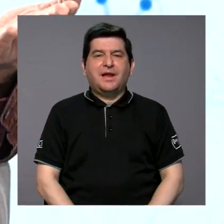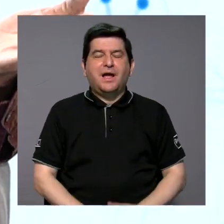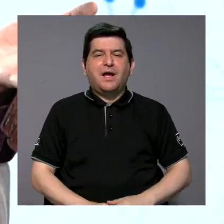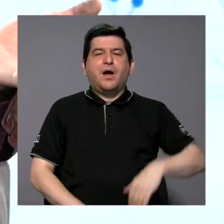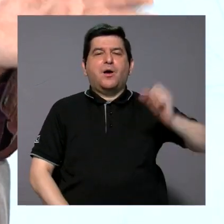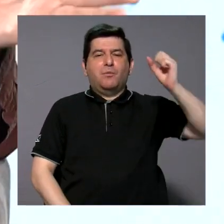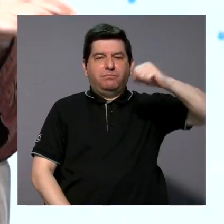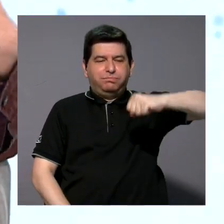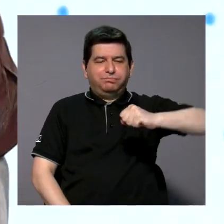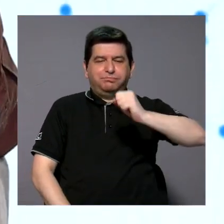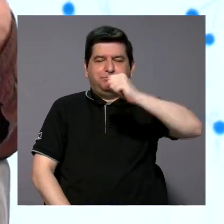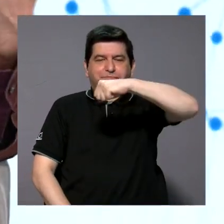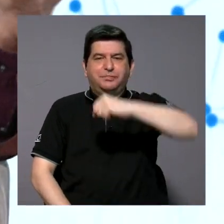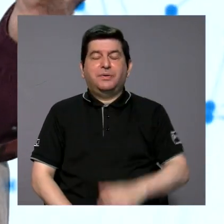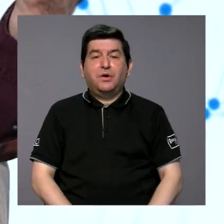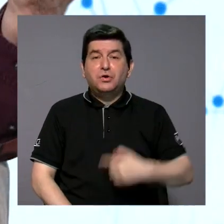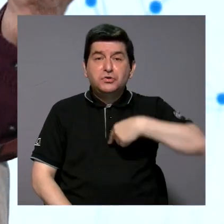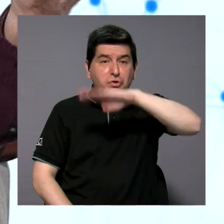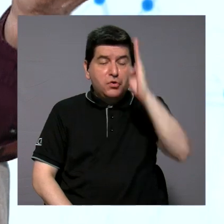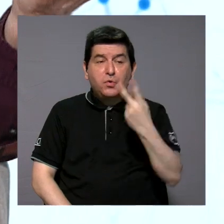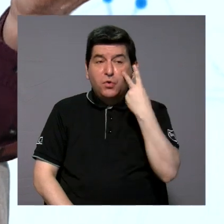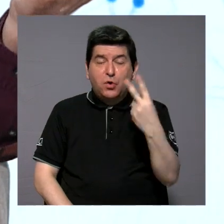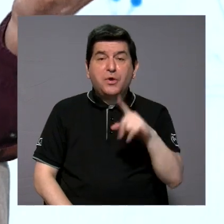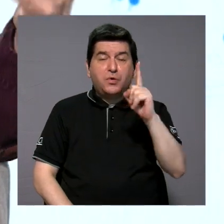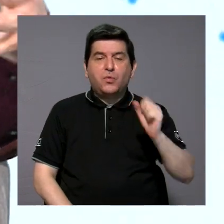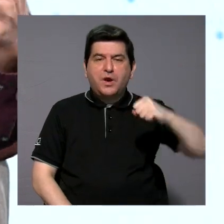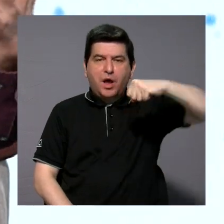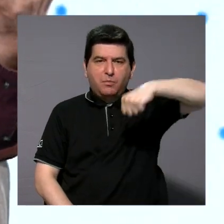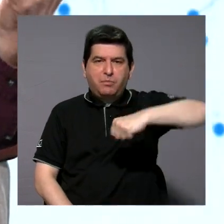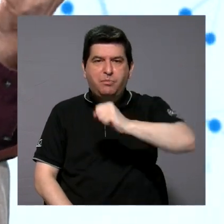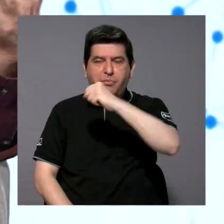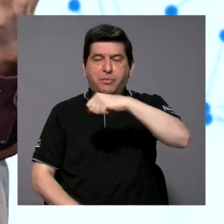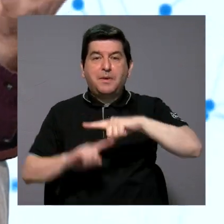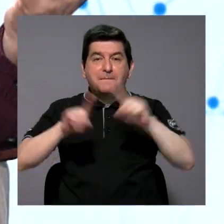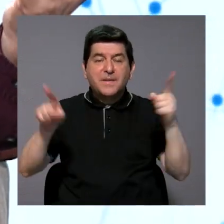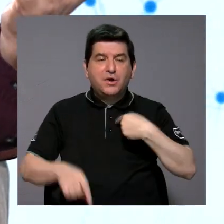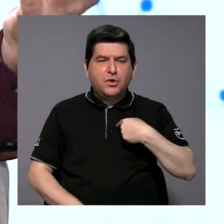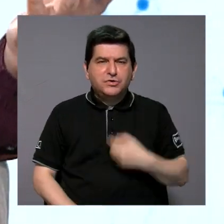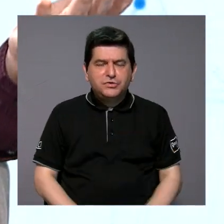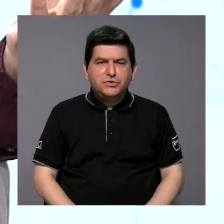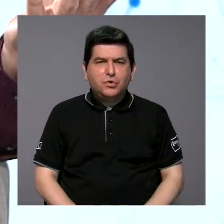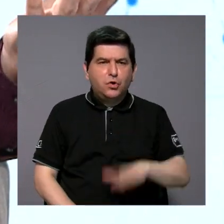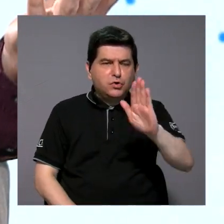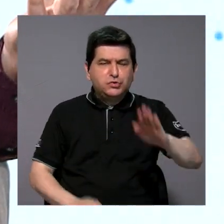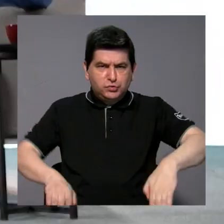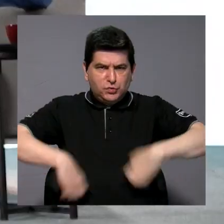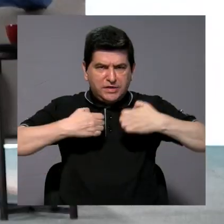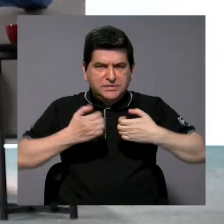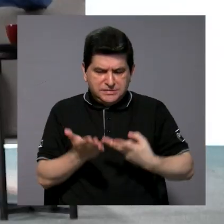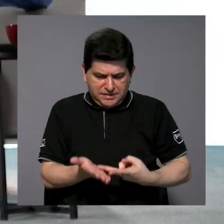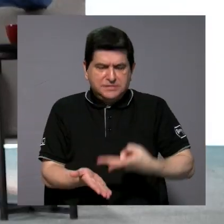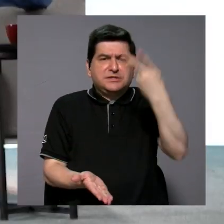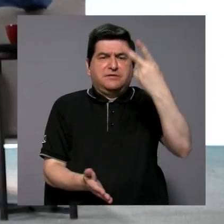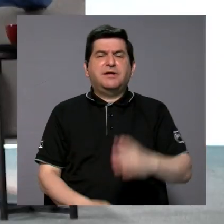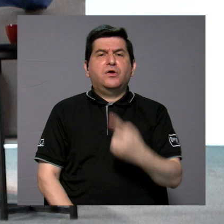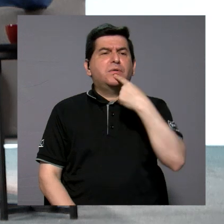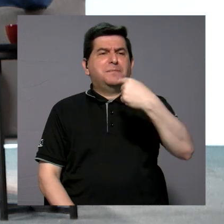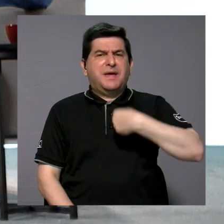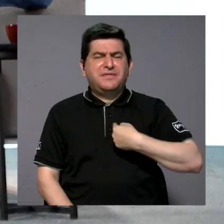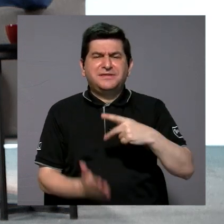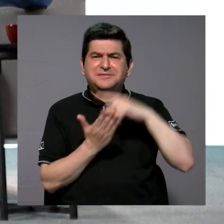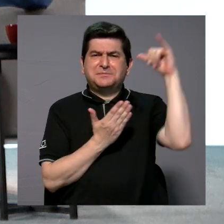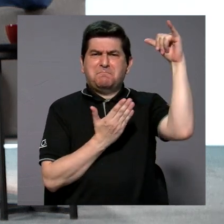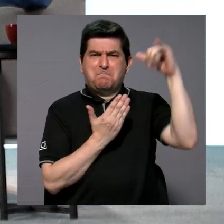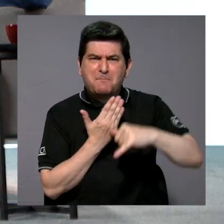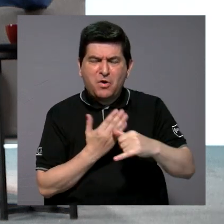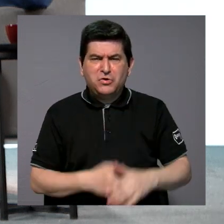ballenas. Tal vez yo nunca vaya a ver una ballena, pero yo valoro su existencia. A mí me dicen que un